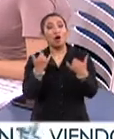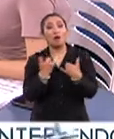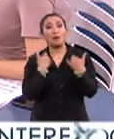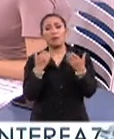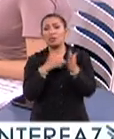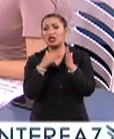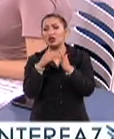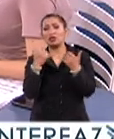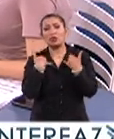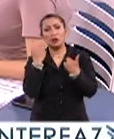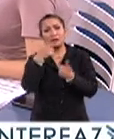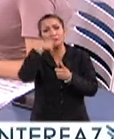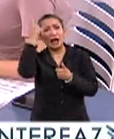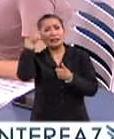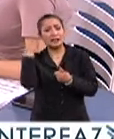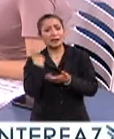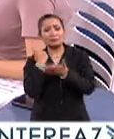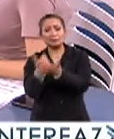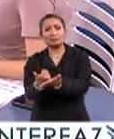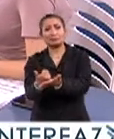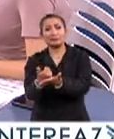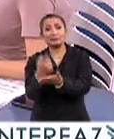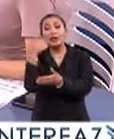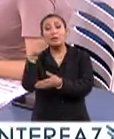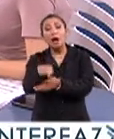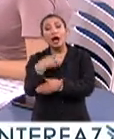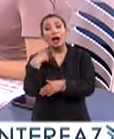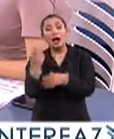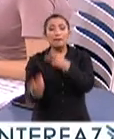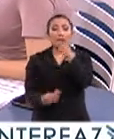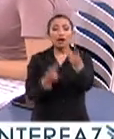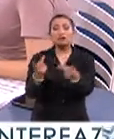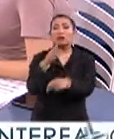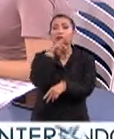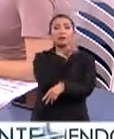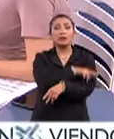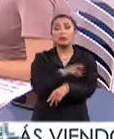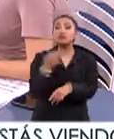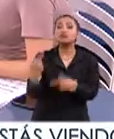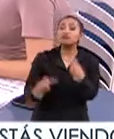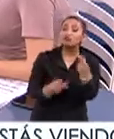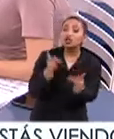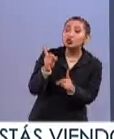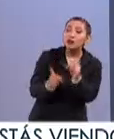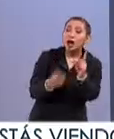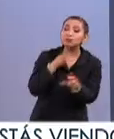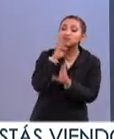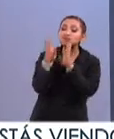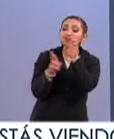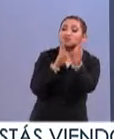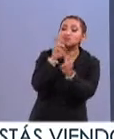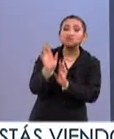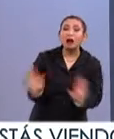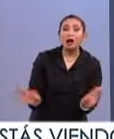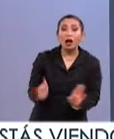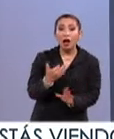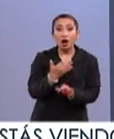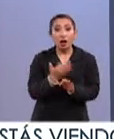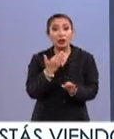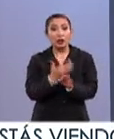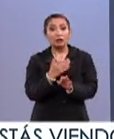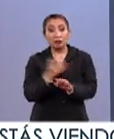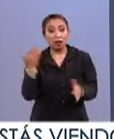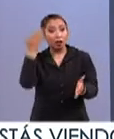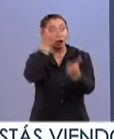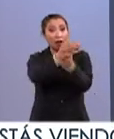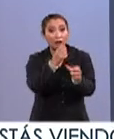muchos millones de jóvenes. Y segundo, para responder las preguntas de una manera muy ágil. Fíjate que hoy en día prácticamente ya no recibimos a